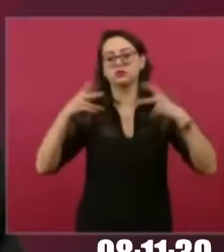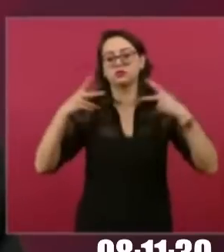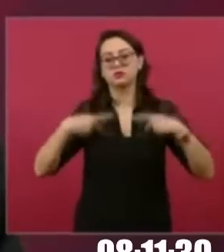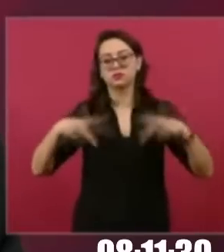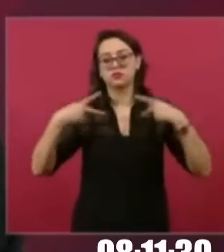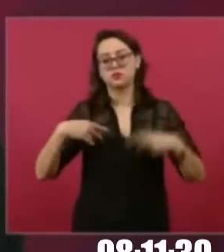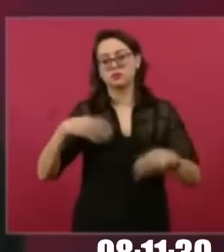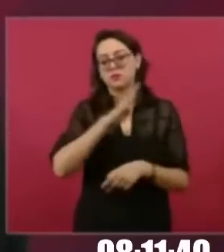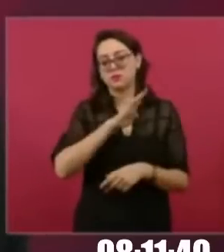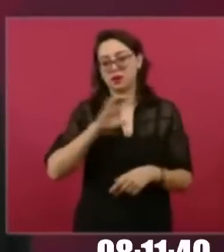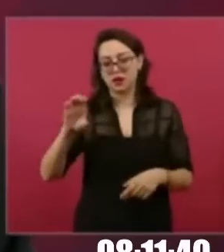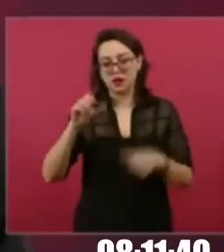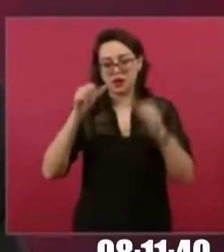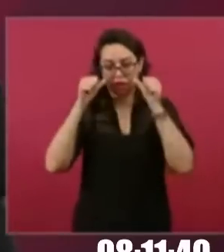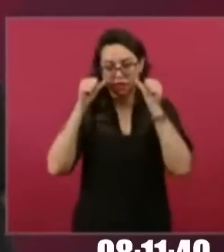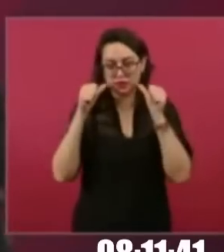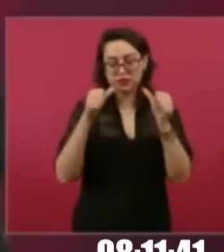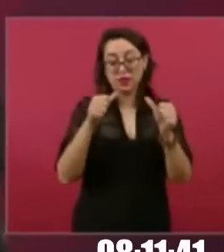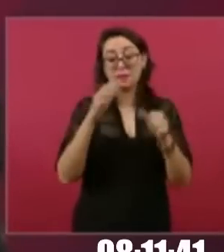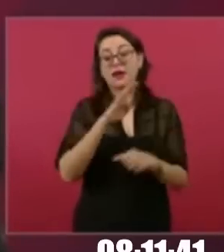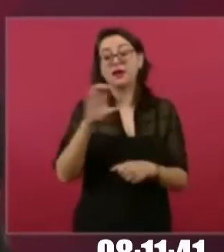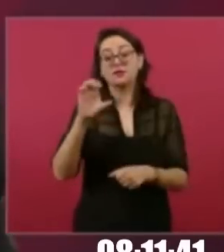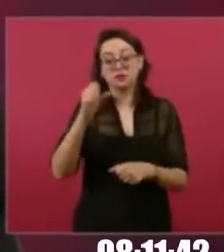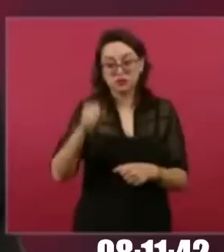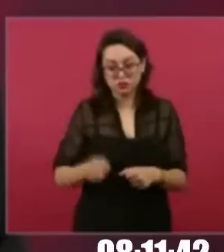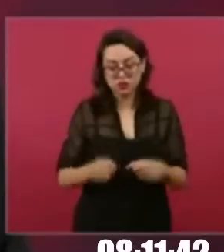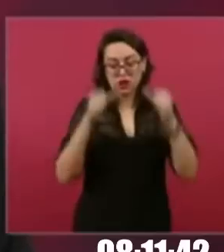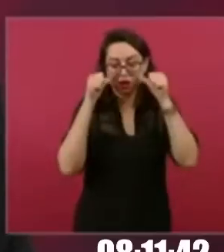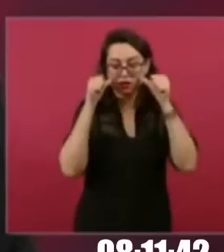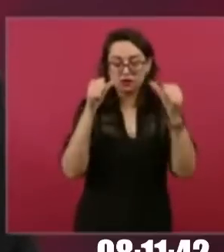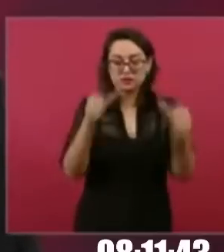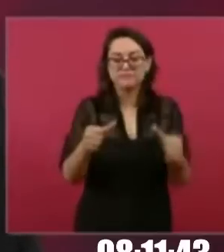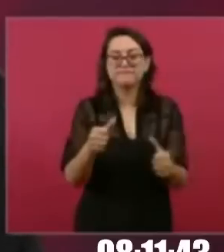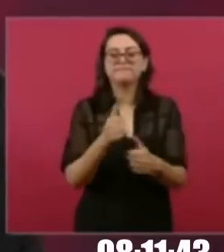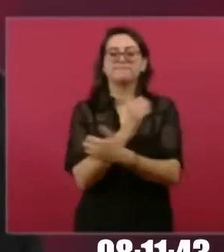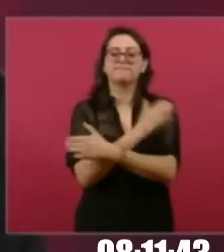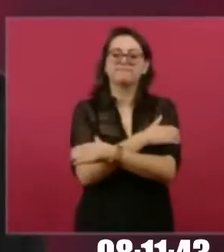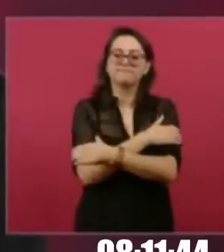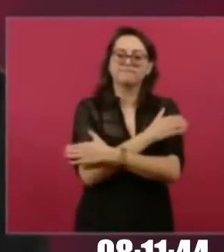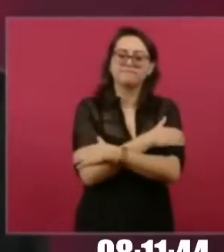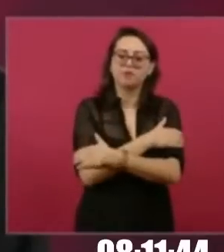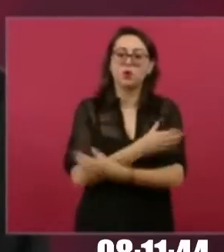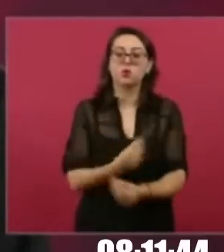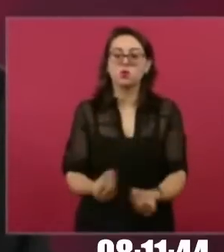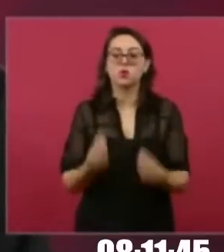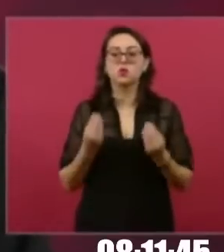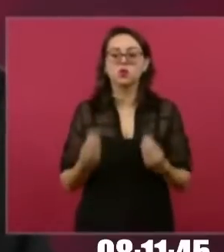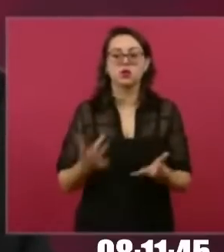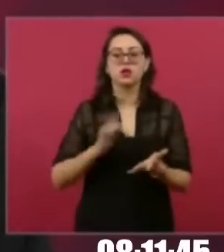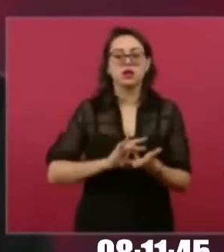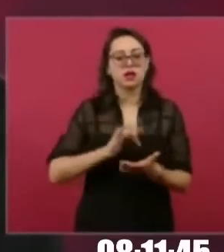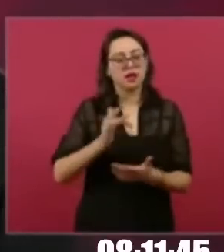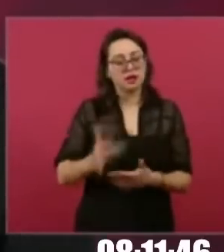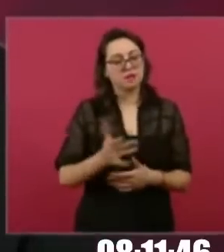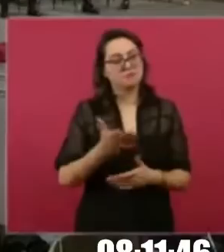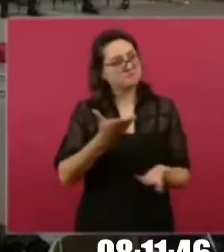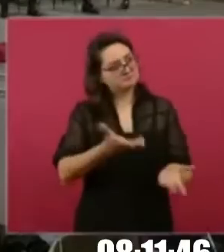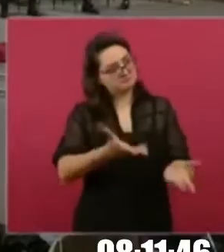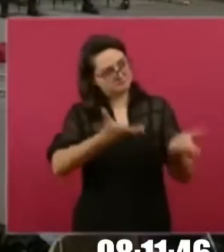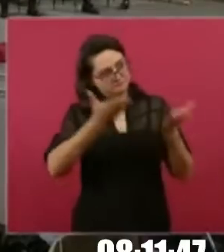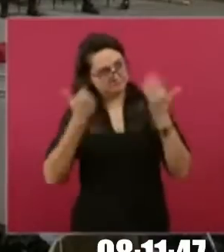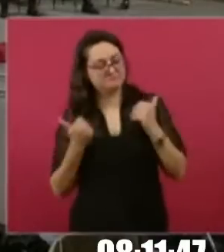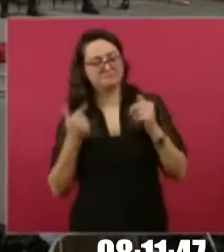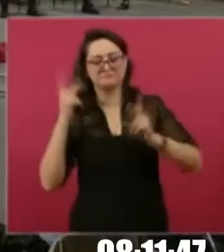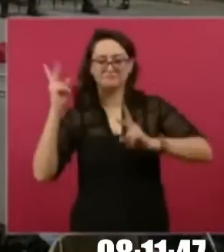les abrazo y agradezco infinitamente al señor presidente le reitero Lo estamos esperando allá de su